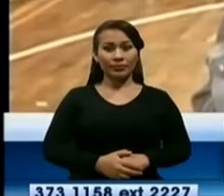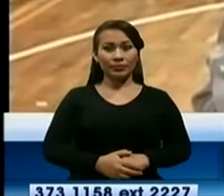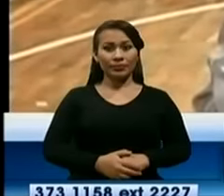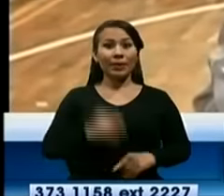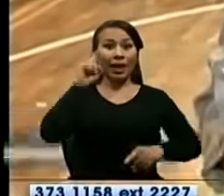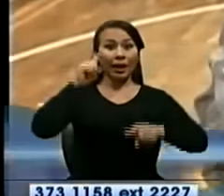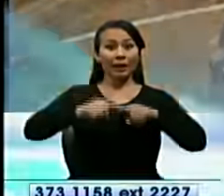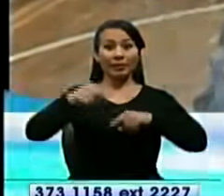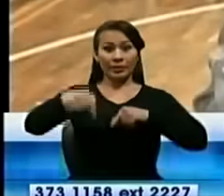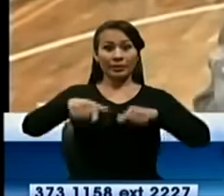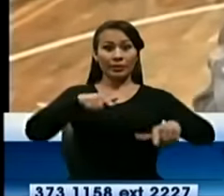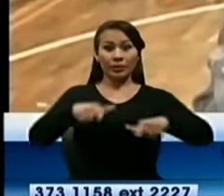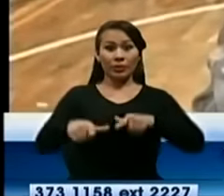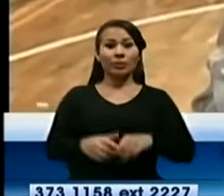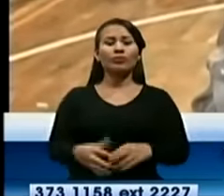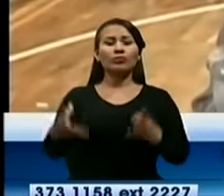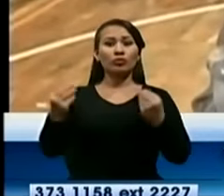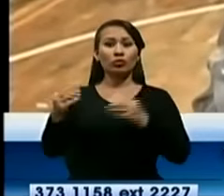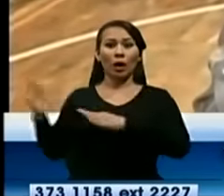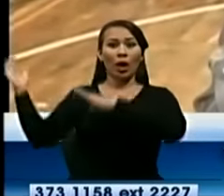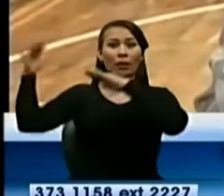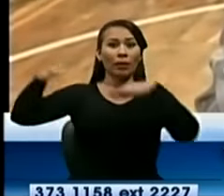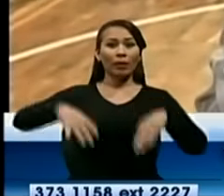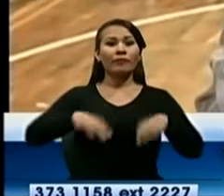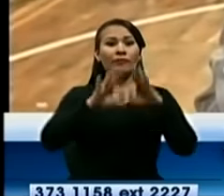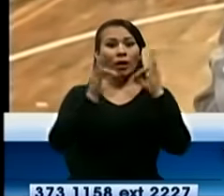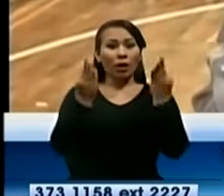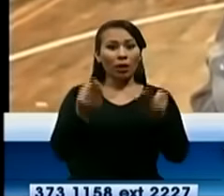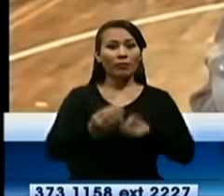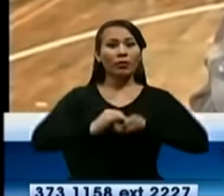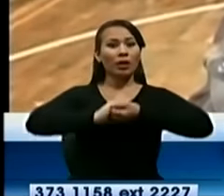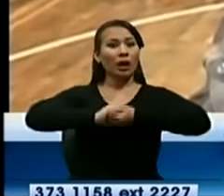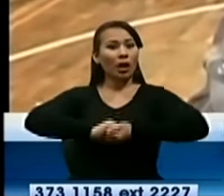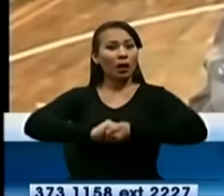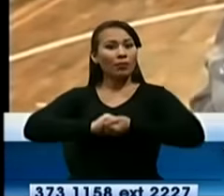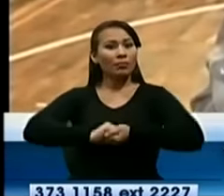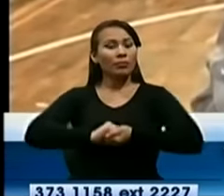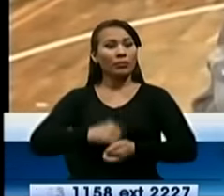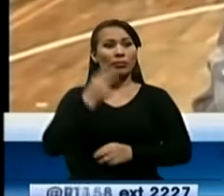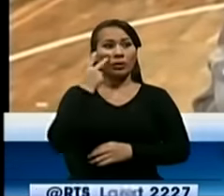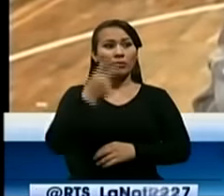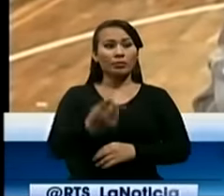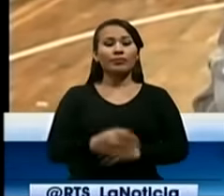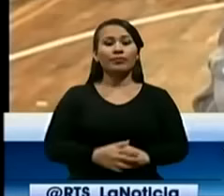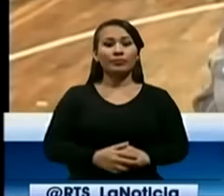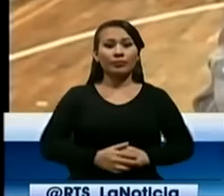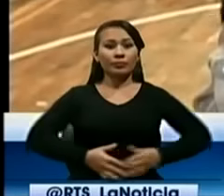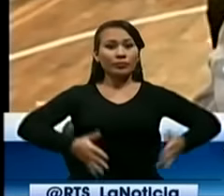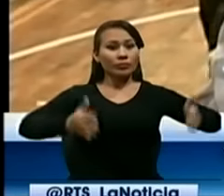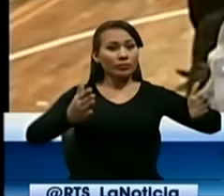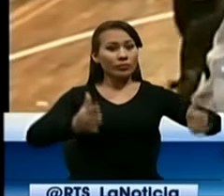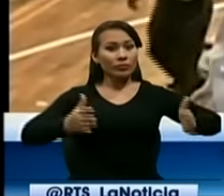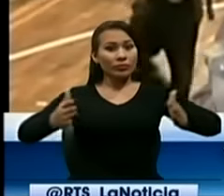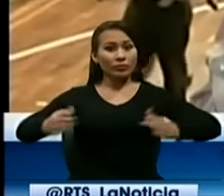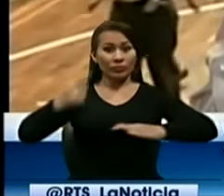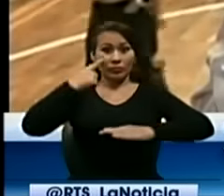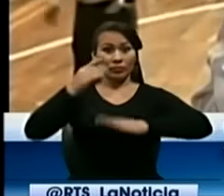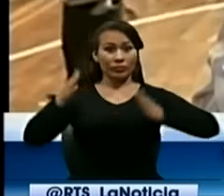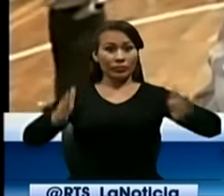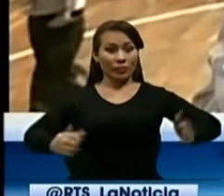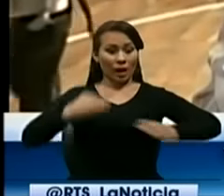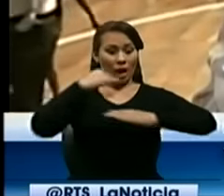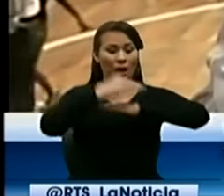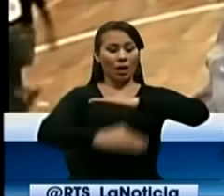Hasta este lugar han llegado parientes, familiares, amigos cercanos. Podemos observar que el féretro está cobijado con la bandera